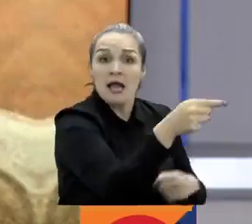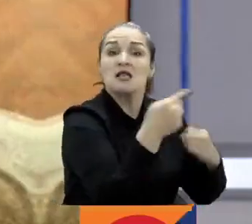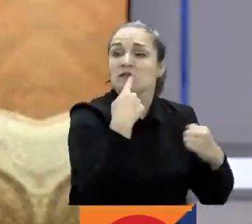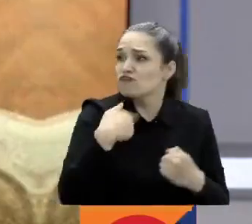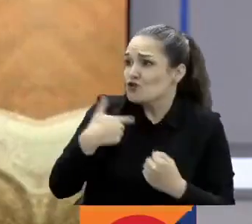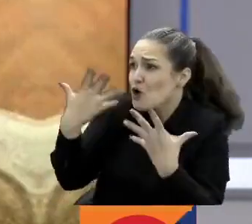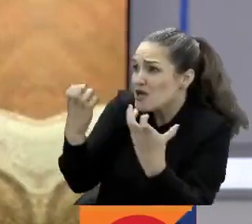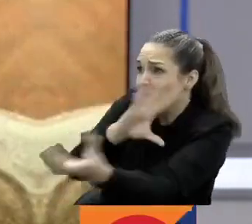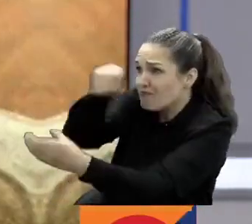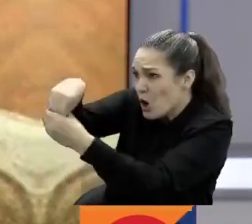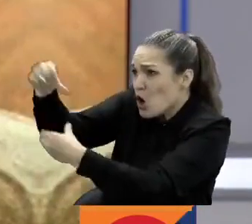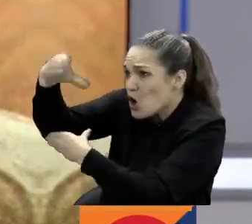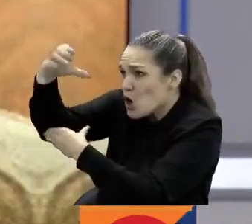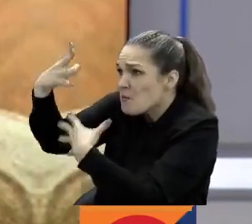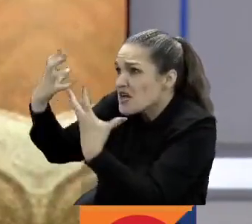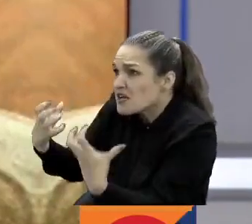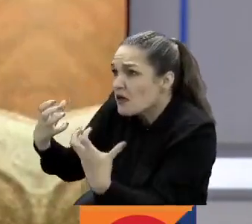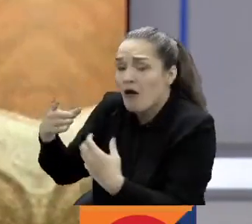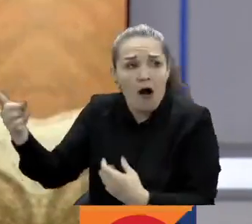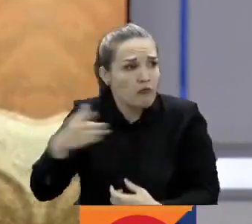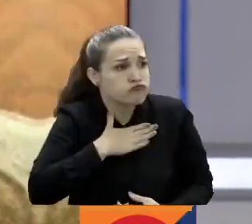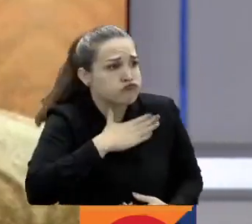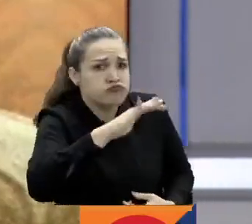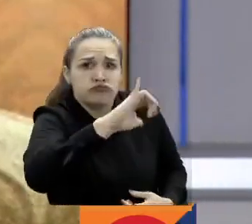Katy Sánchez. Buenas tardes, ¿qué más dijo el mandatario?